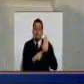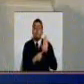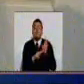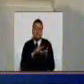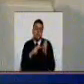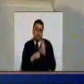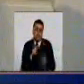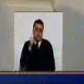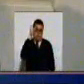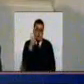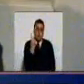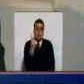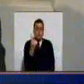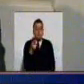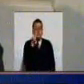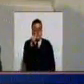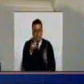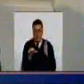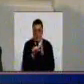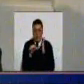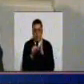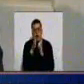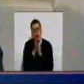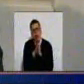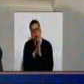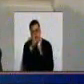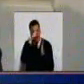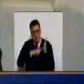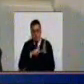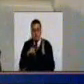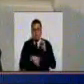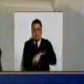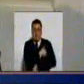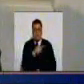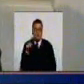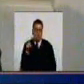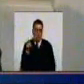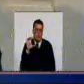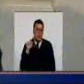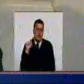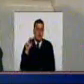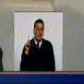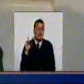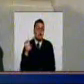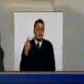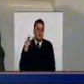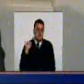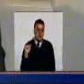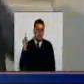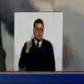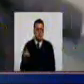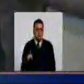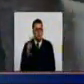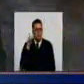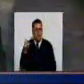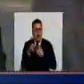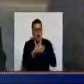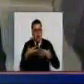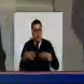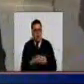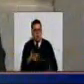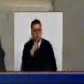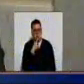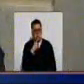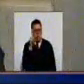uno. Si ustedes leen el articulito, ministro Cárdenas, es muy, muy extraña la redacción. Ahí no dice con